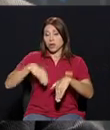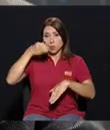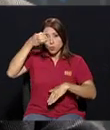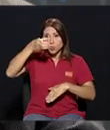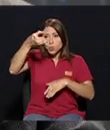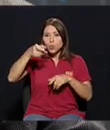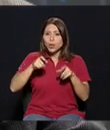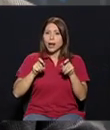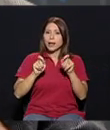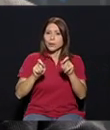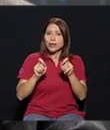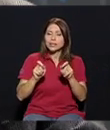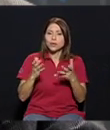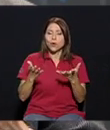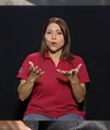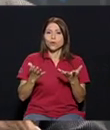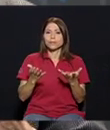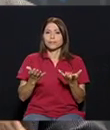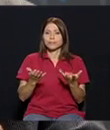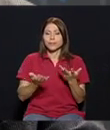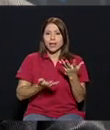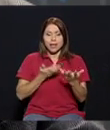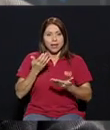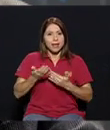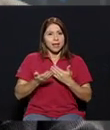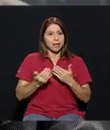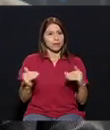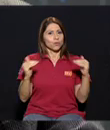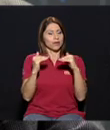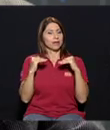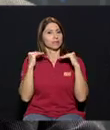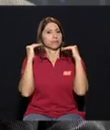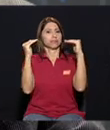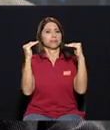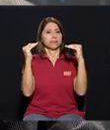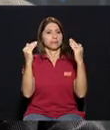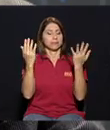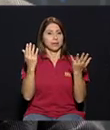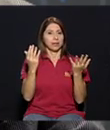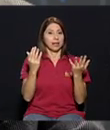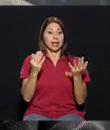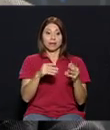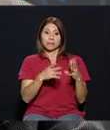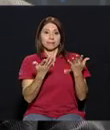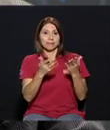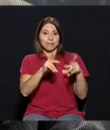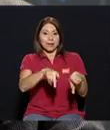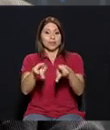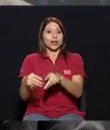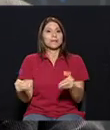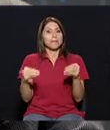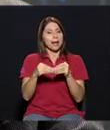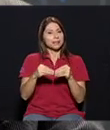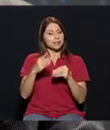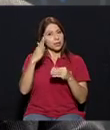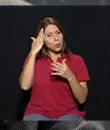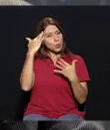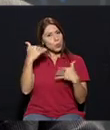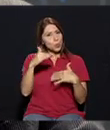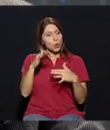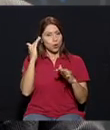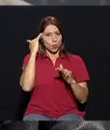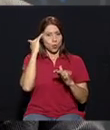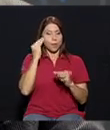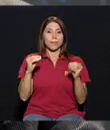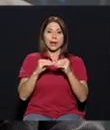una educación, una cultura llevada al más alto nivel, cuanto más cultas sean las personas, pues más libres son. Y de eso